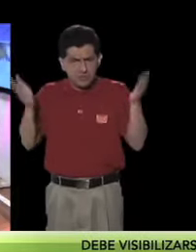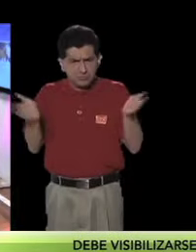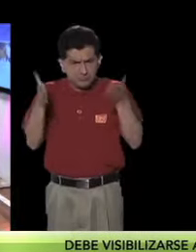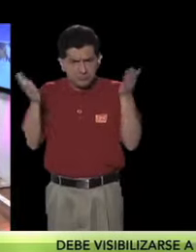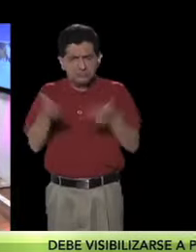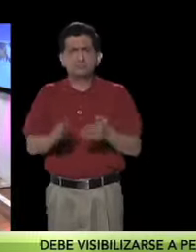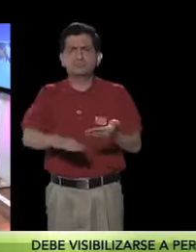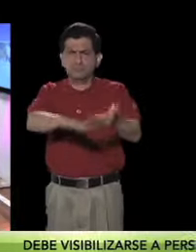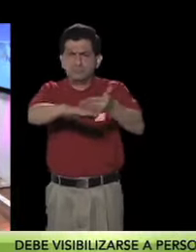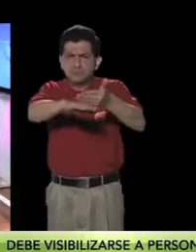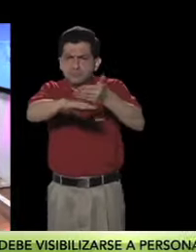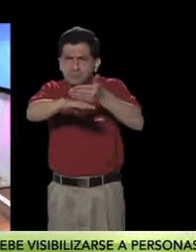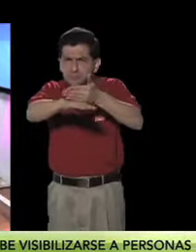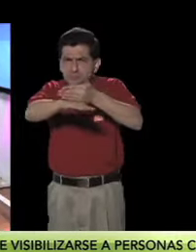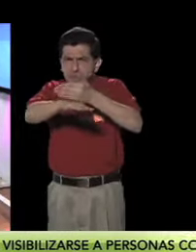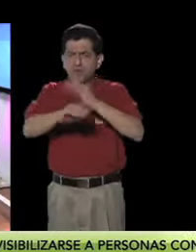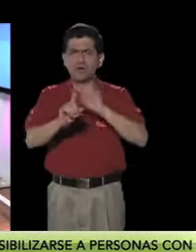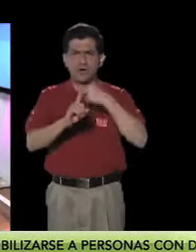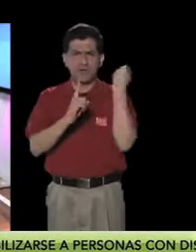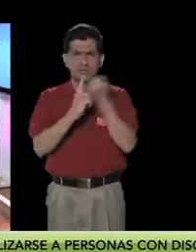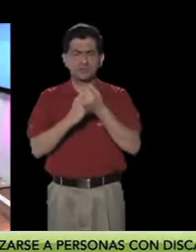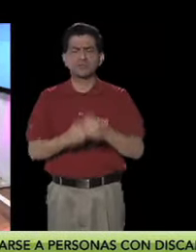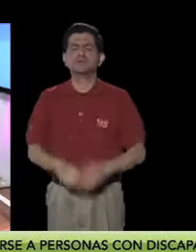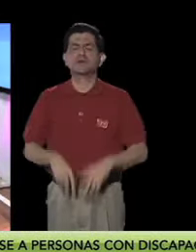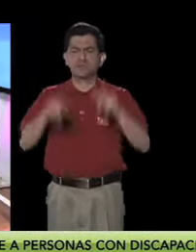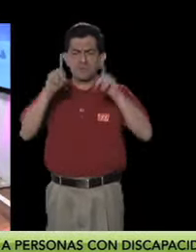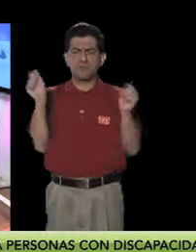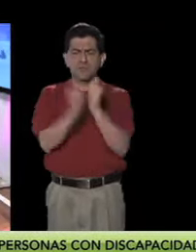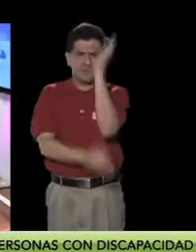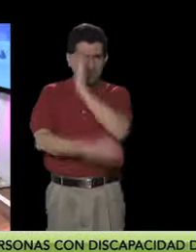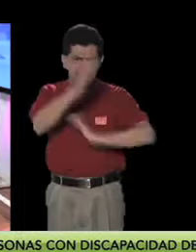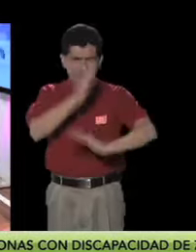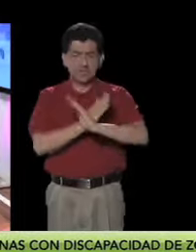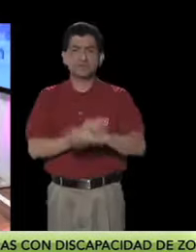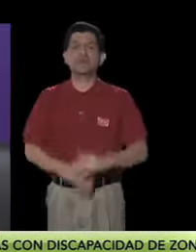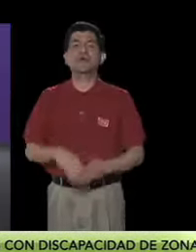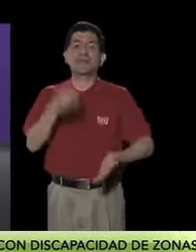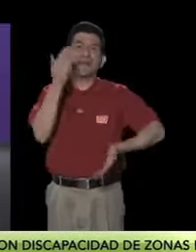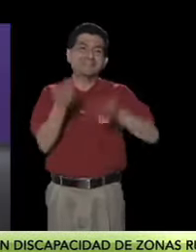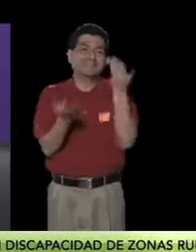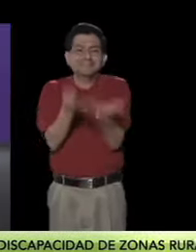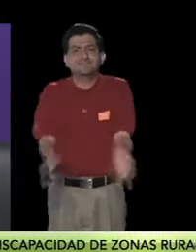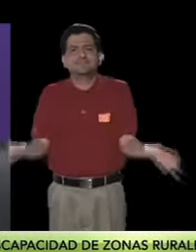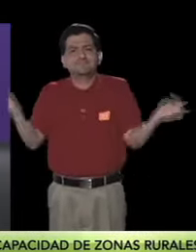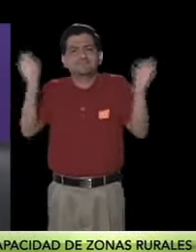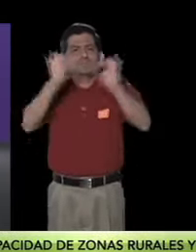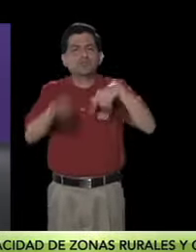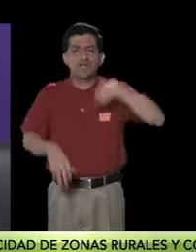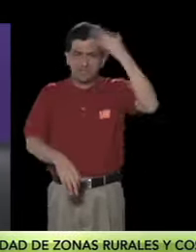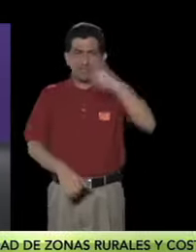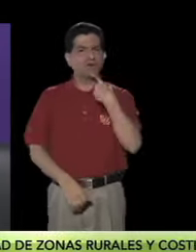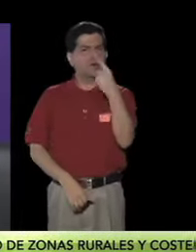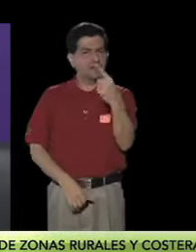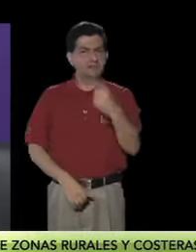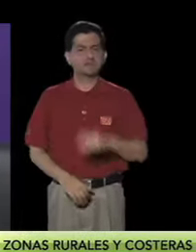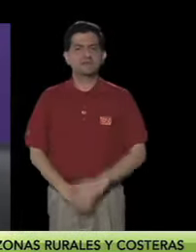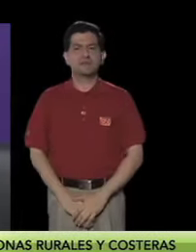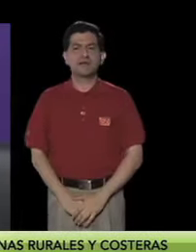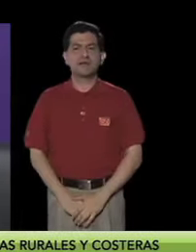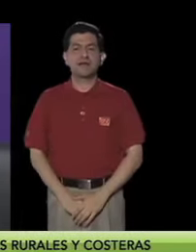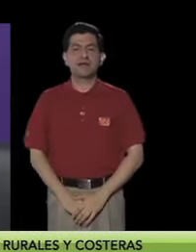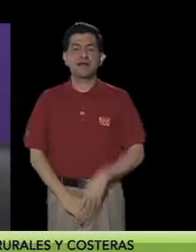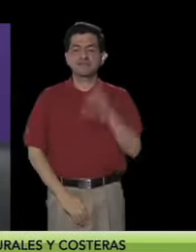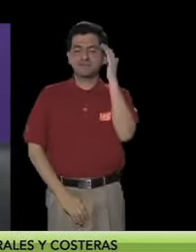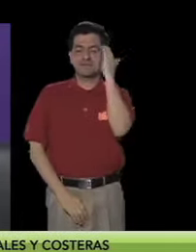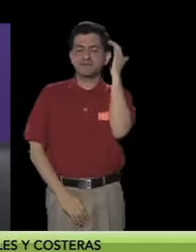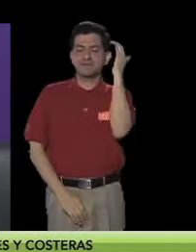ido promoviendo mejores condiciones para las personas con discapacidad, y algo que tal vez es muy importante, creo, de mencionar